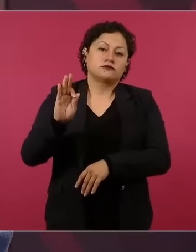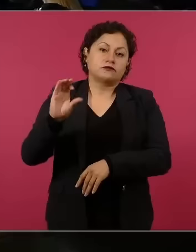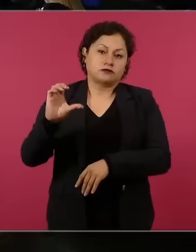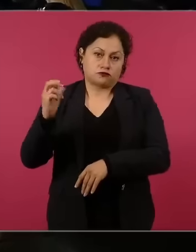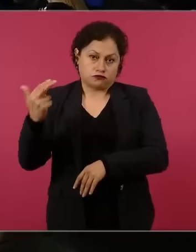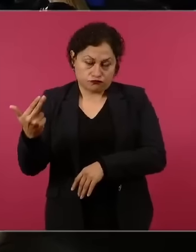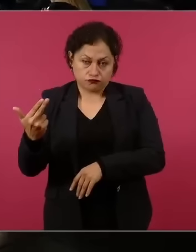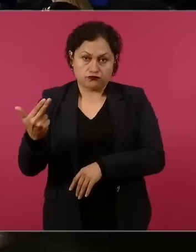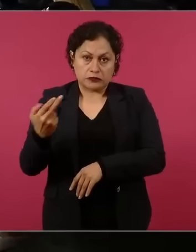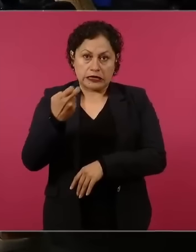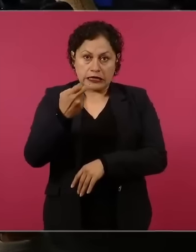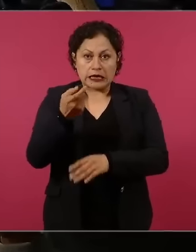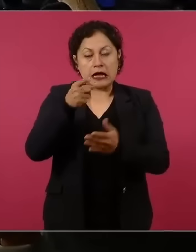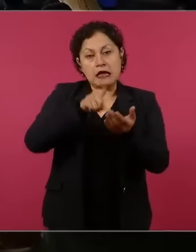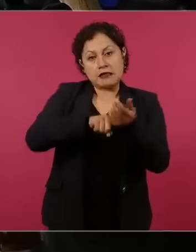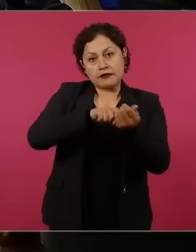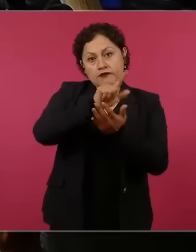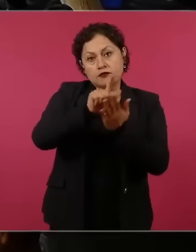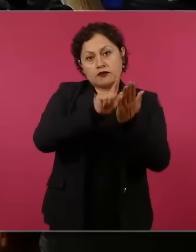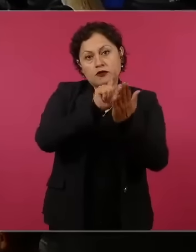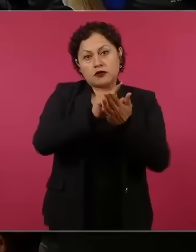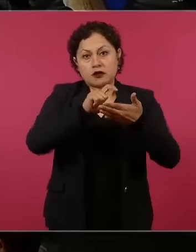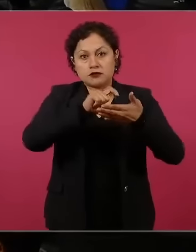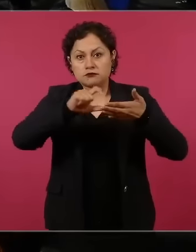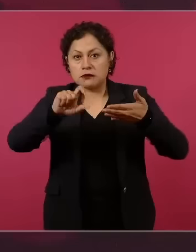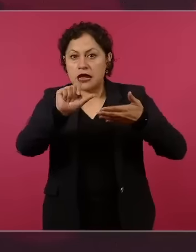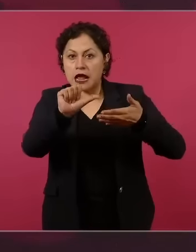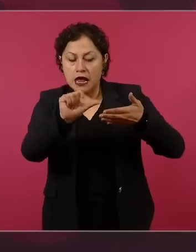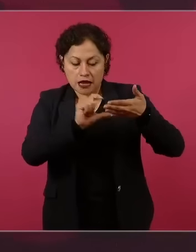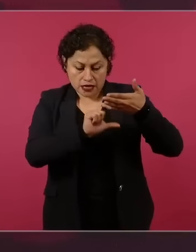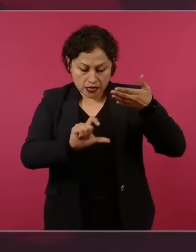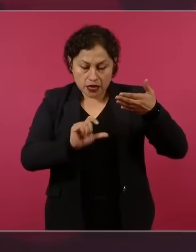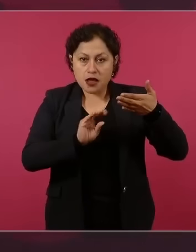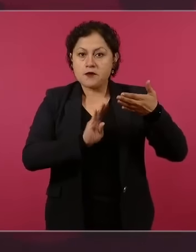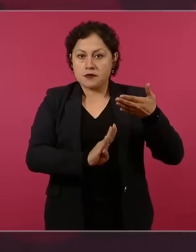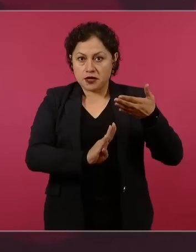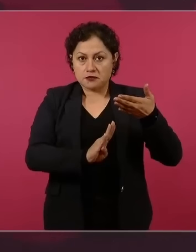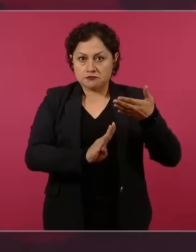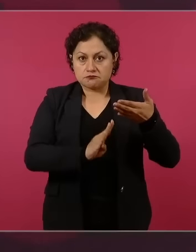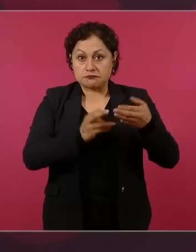Luego en este gobierno hicimos una reforma para